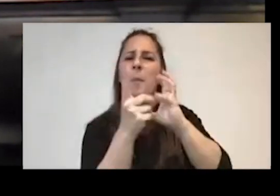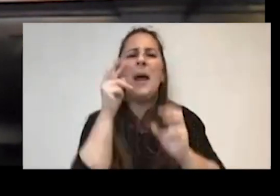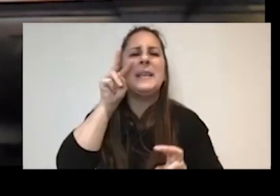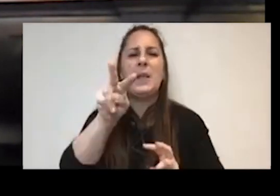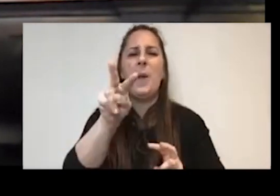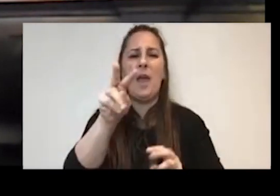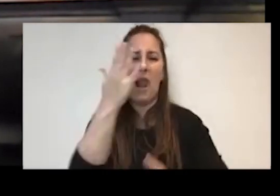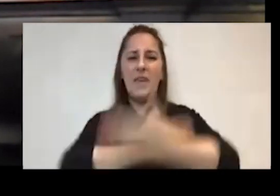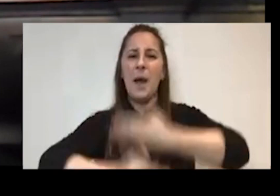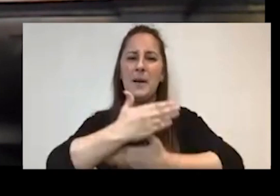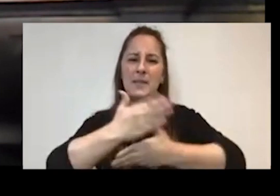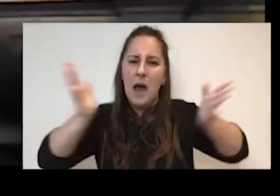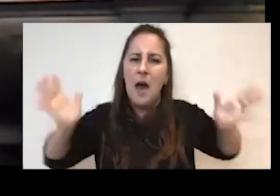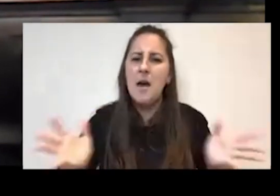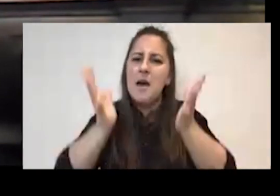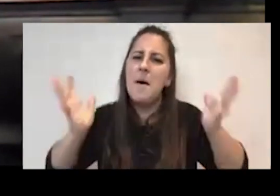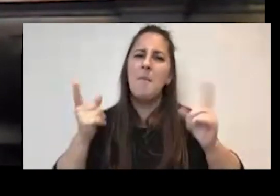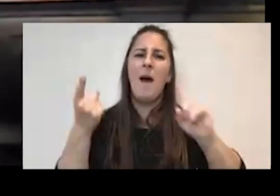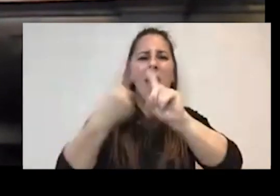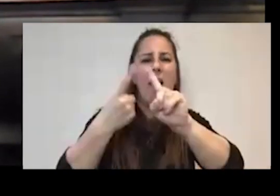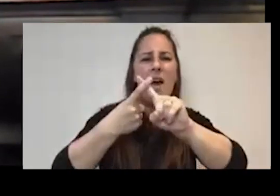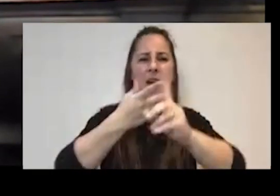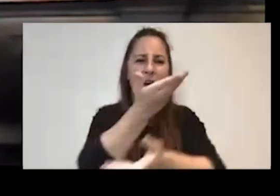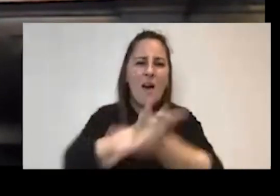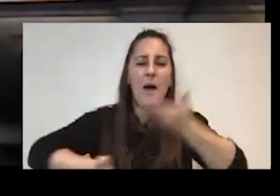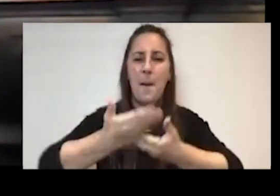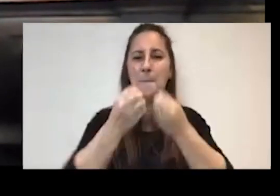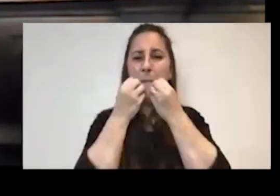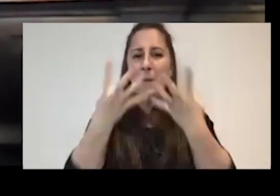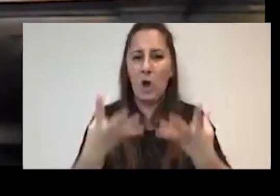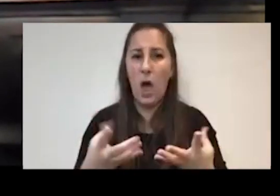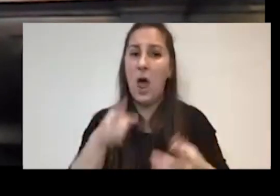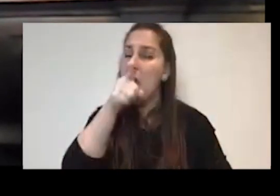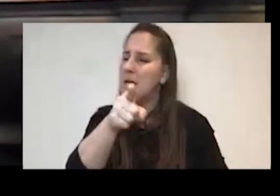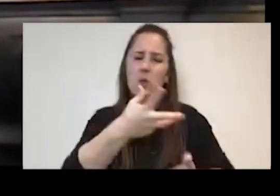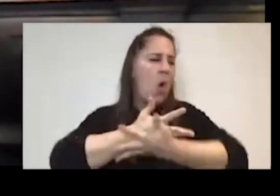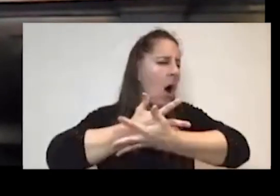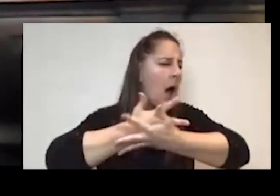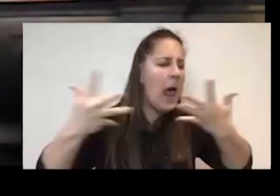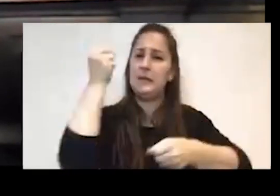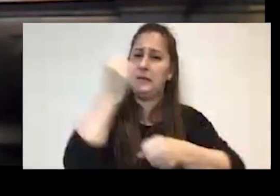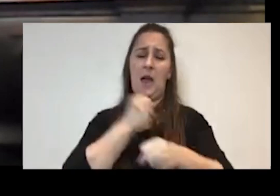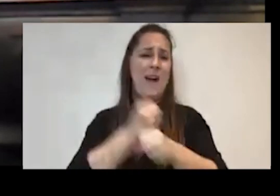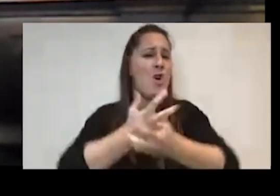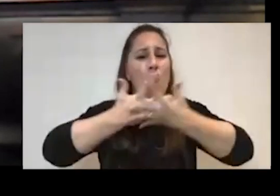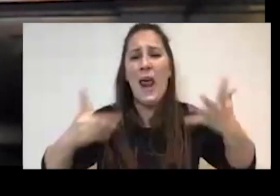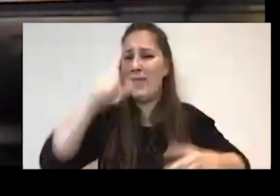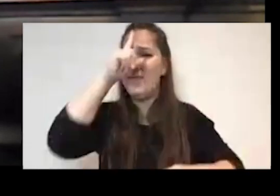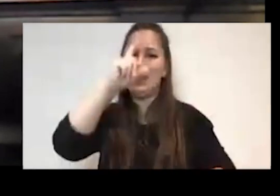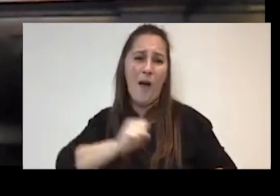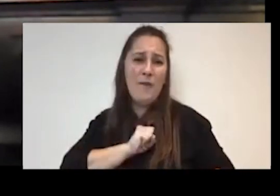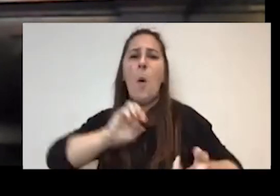en la Argentina, y eso habla a las claras de los enormes desafíos que tenemos entre